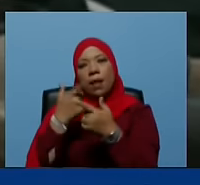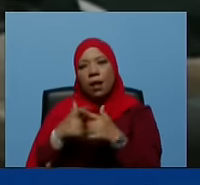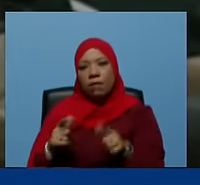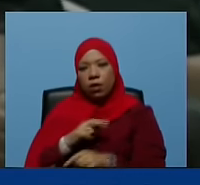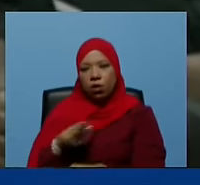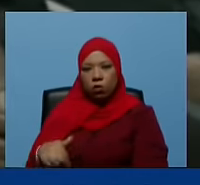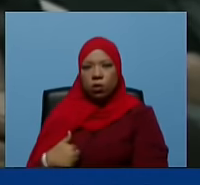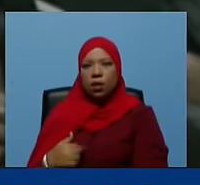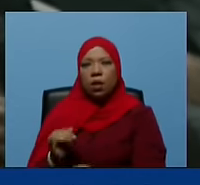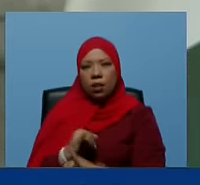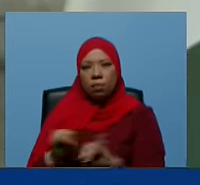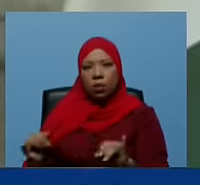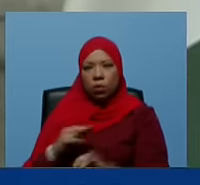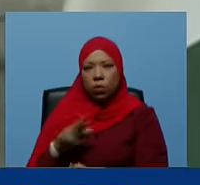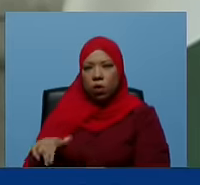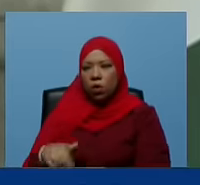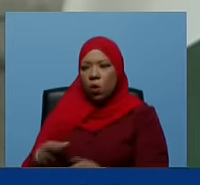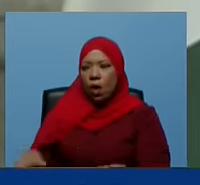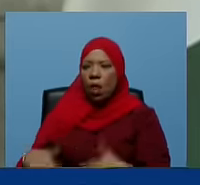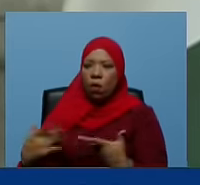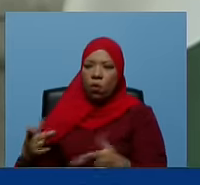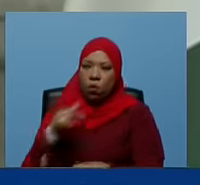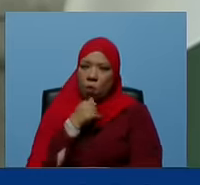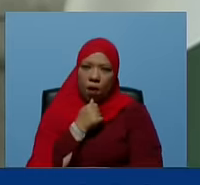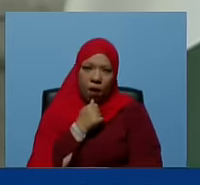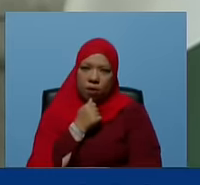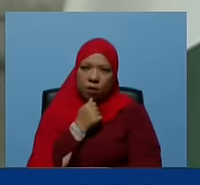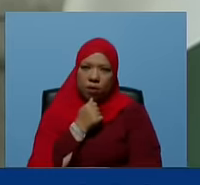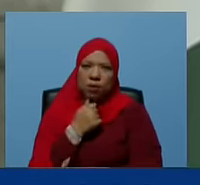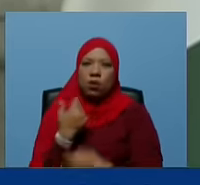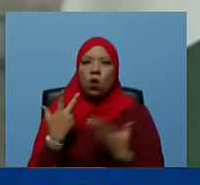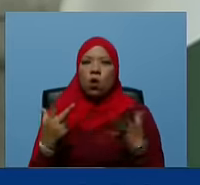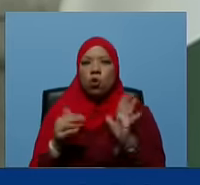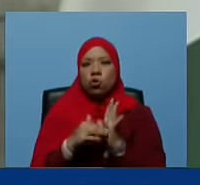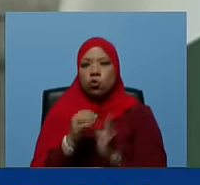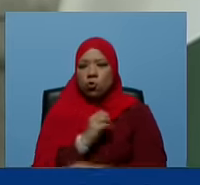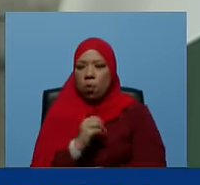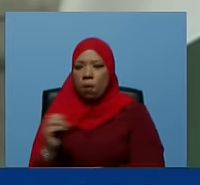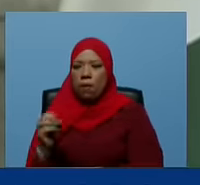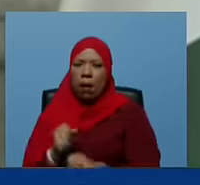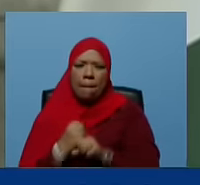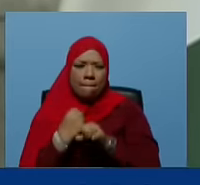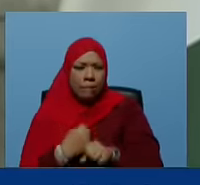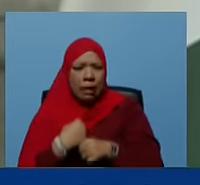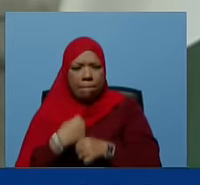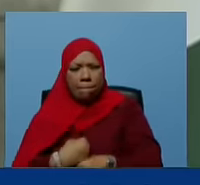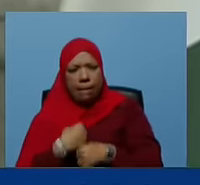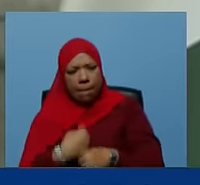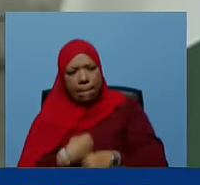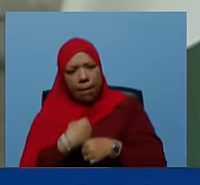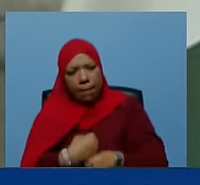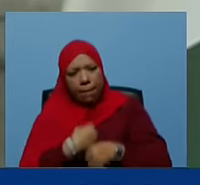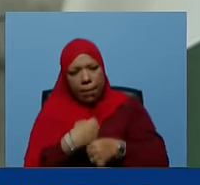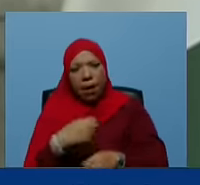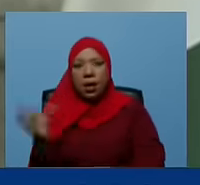nuestra, la independencia no nos la regalaron. Fuimos 8.000 kilómetros de